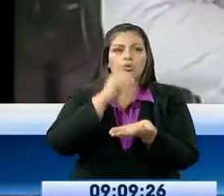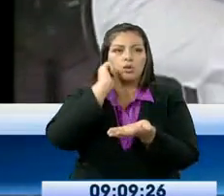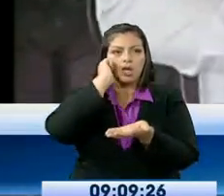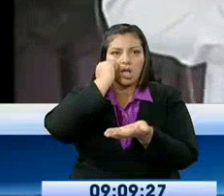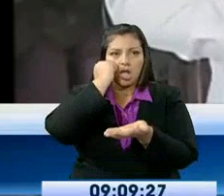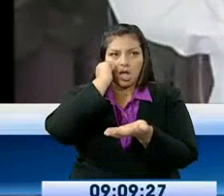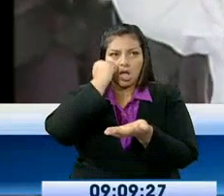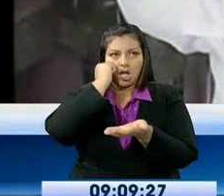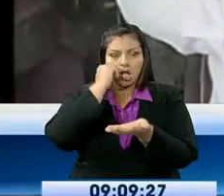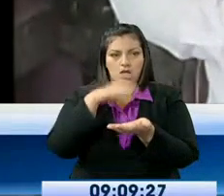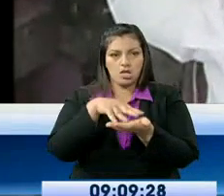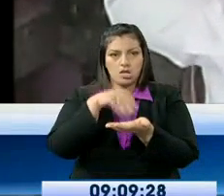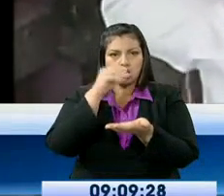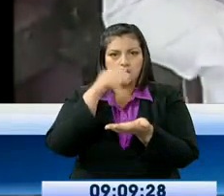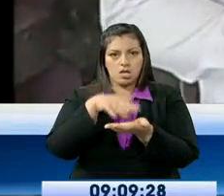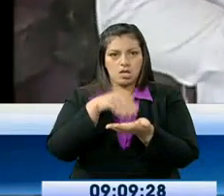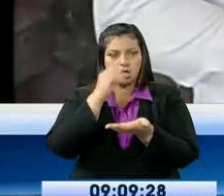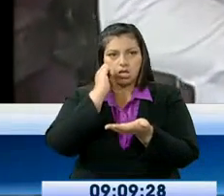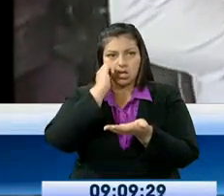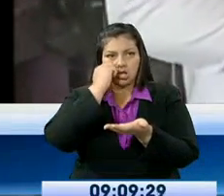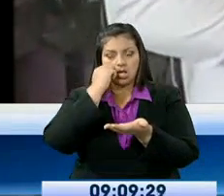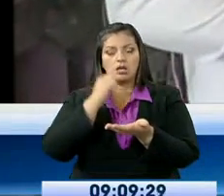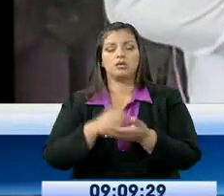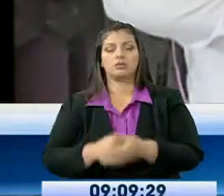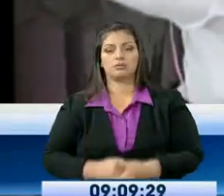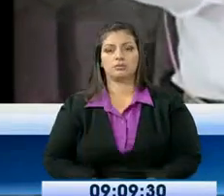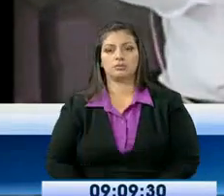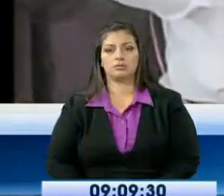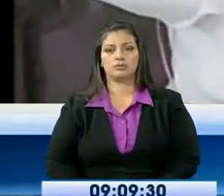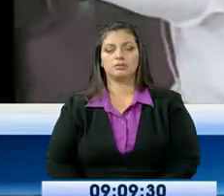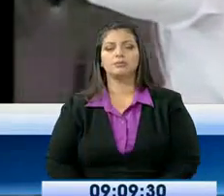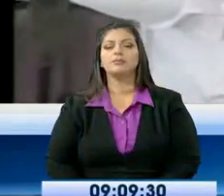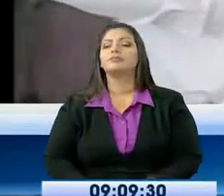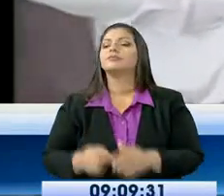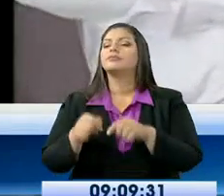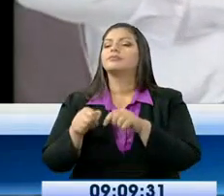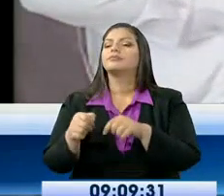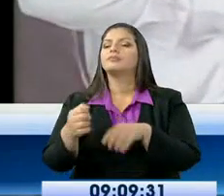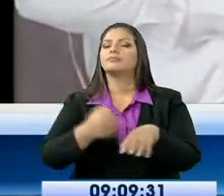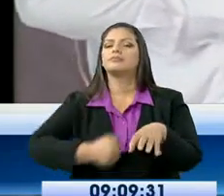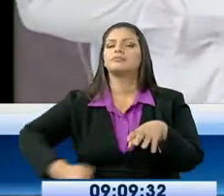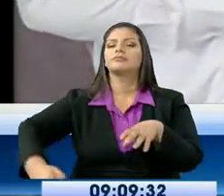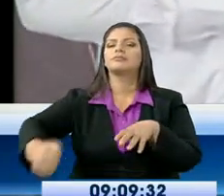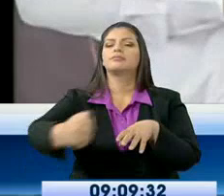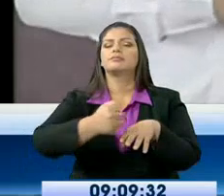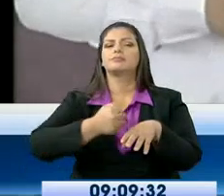plano o que se habían reunido con los dioses. Es por esto que en las celebraciones,